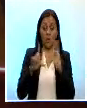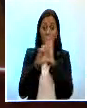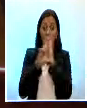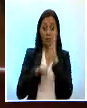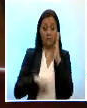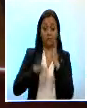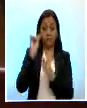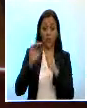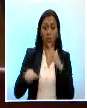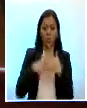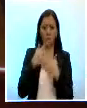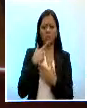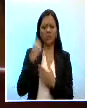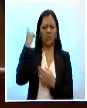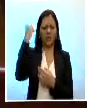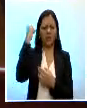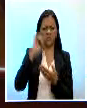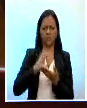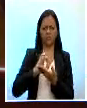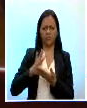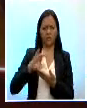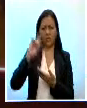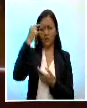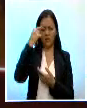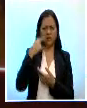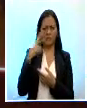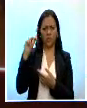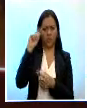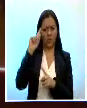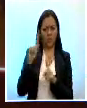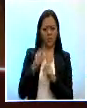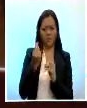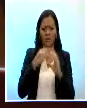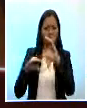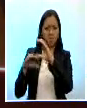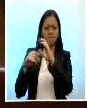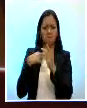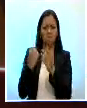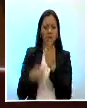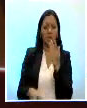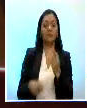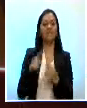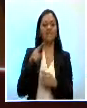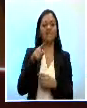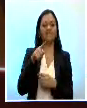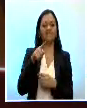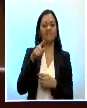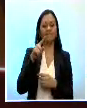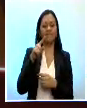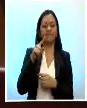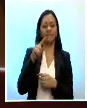derecho ha sido eliminado por parte del bloque del oficialismo. El oficialismo fue quien